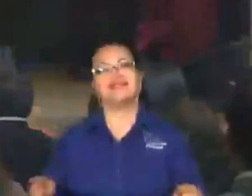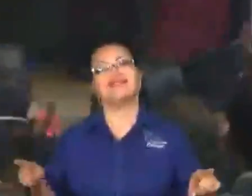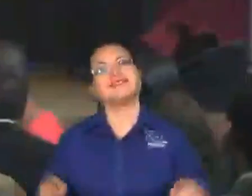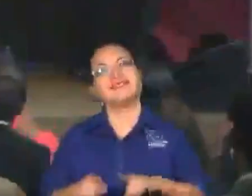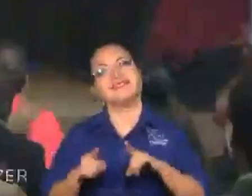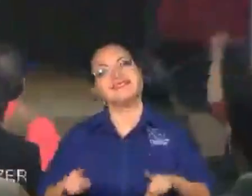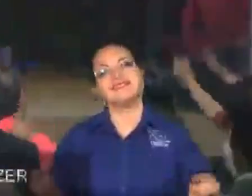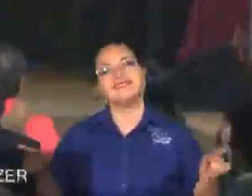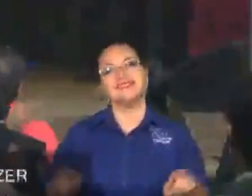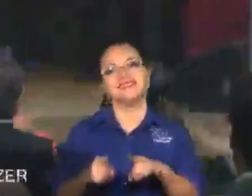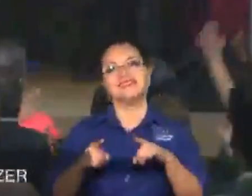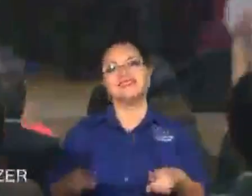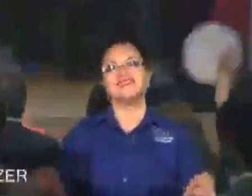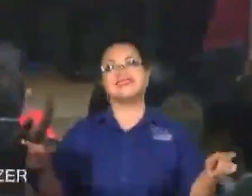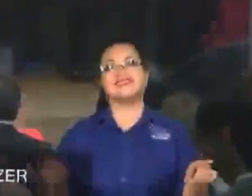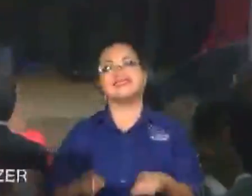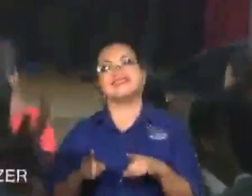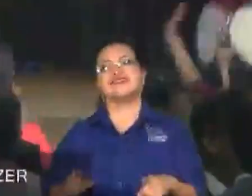¿Quién vive?